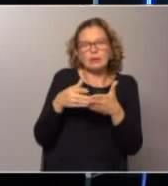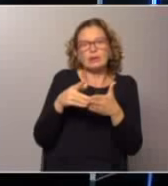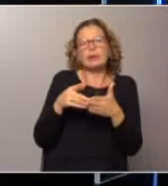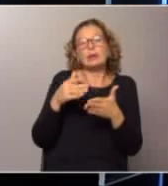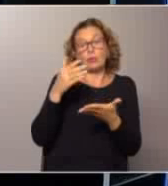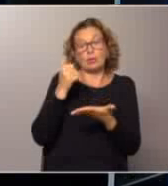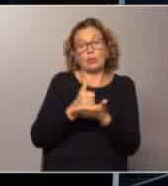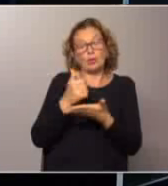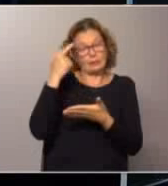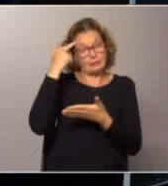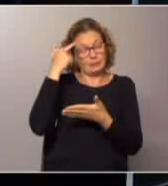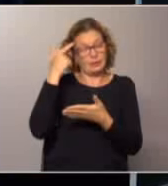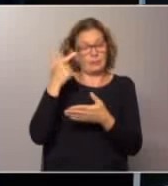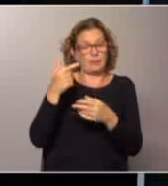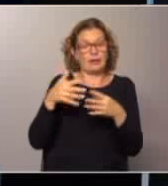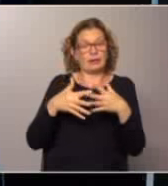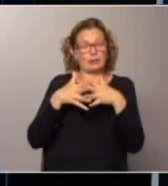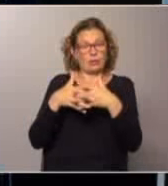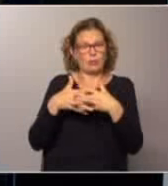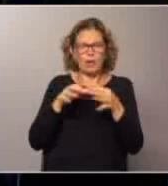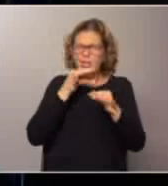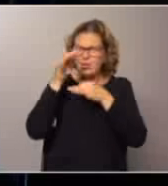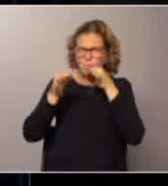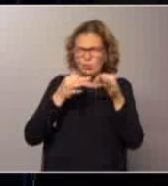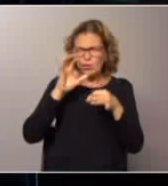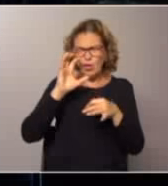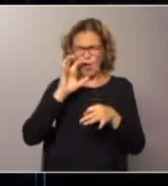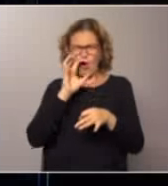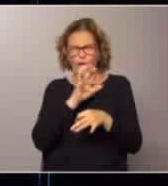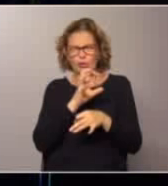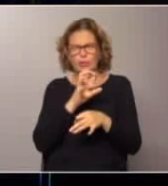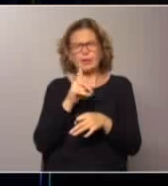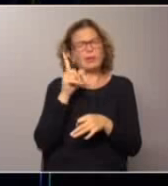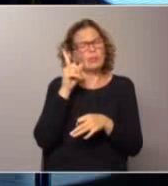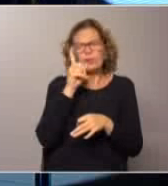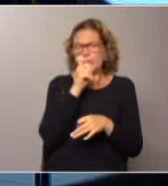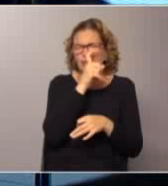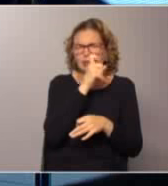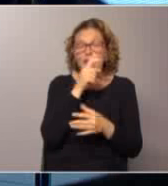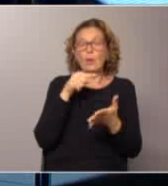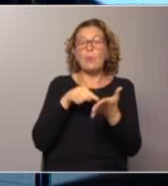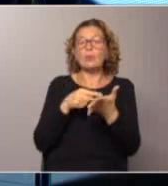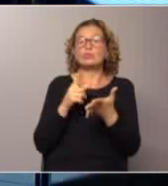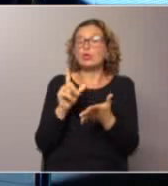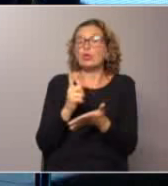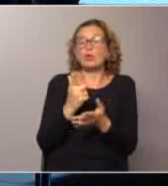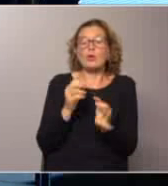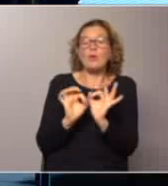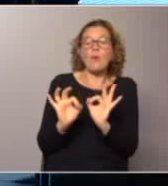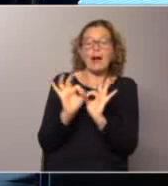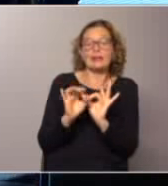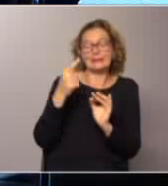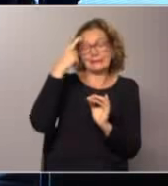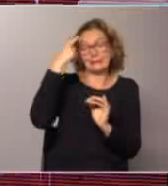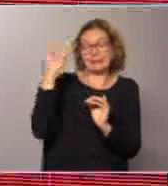eeuu los llamados discursos de odio es algo únicamente complejo pero ese es un punto donde no hay consenso a nivel